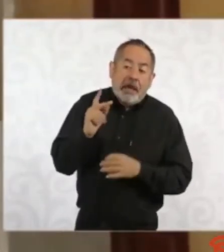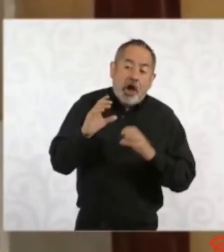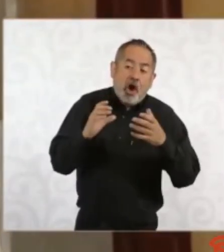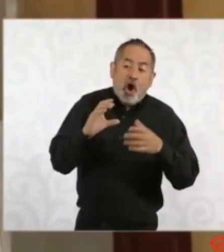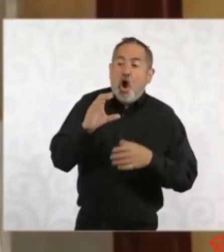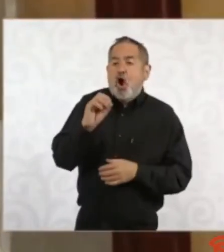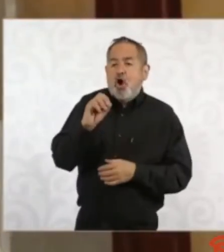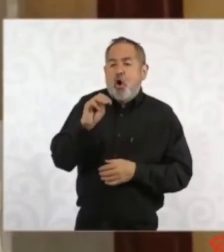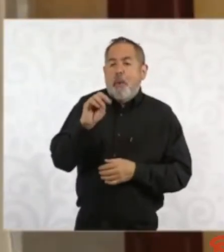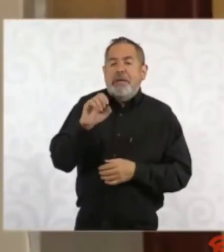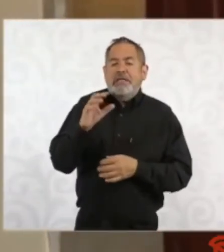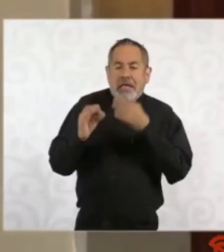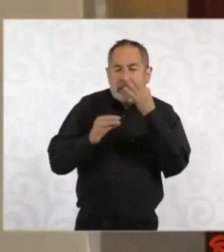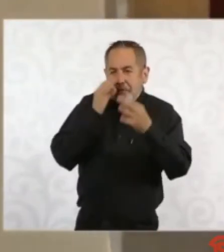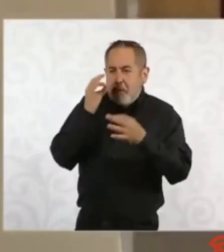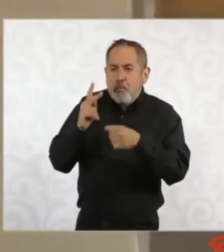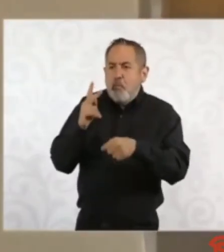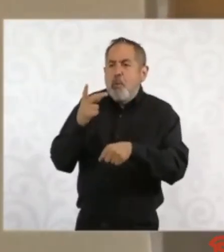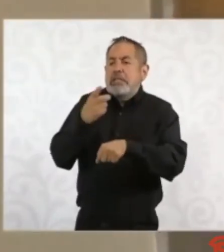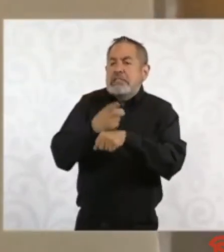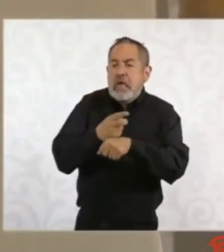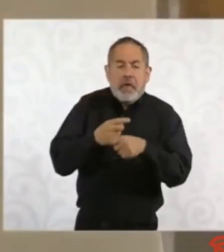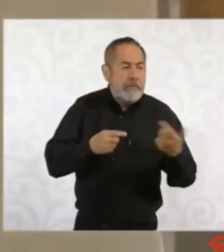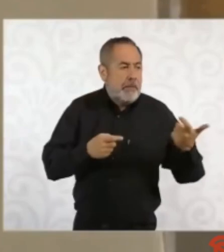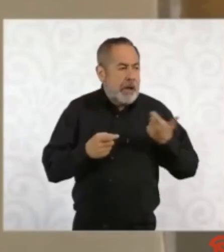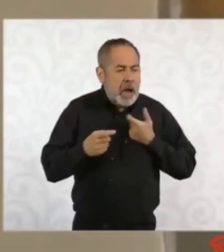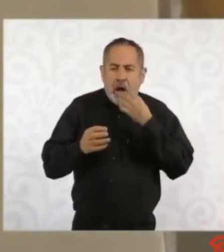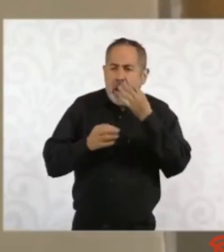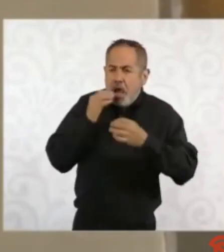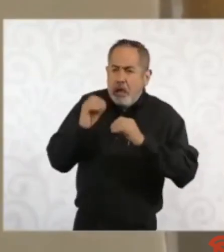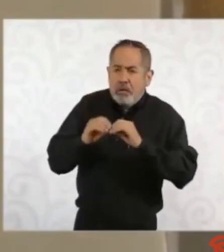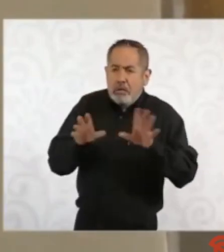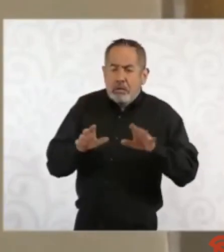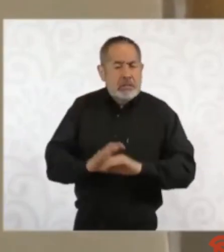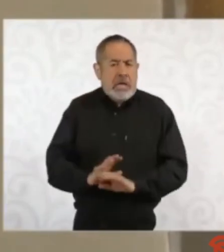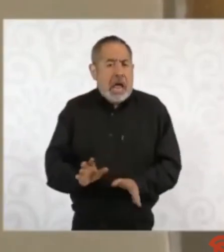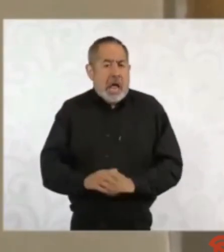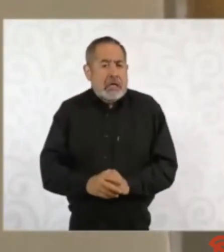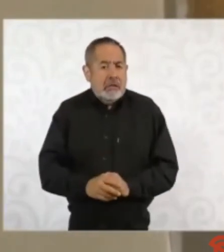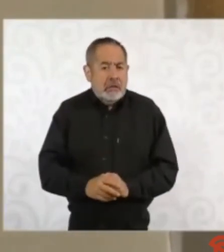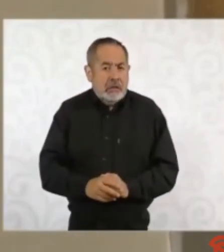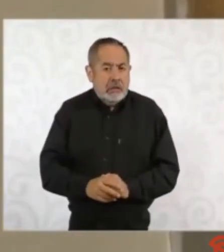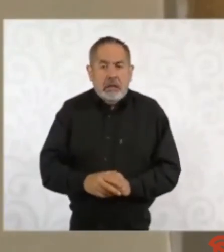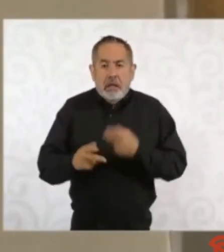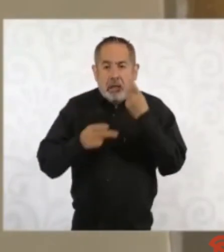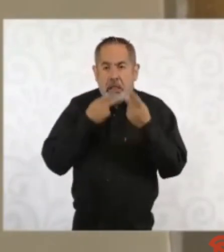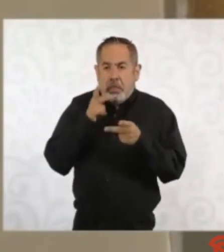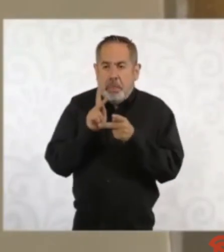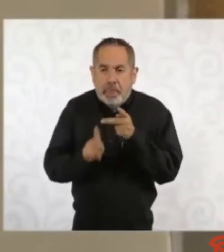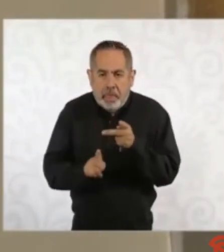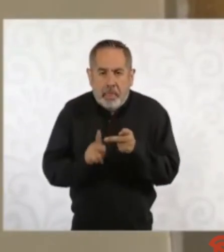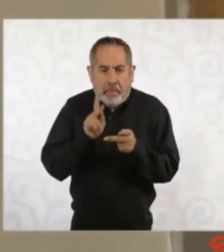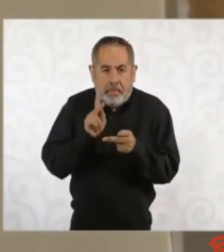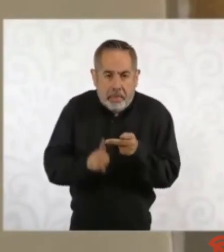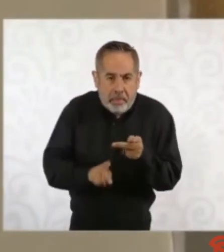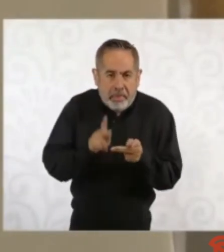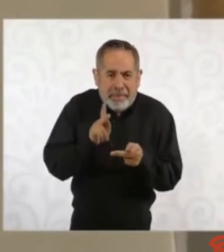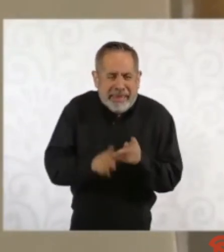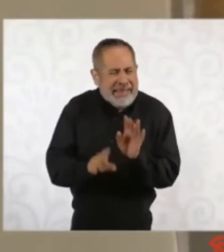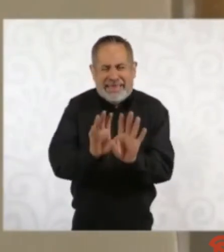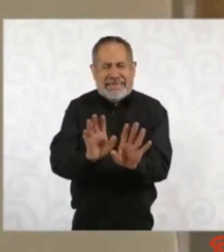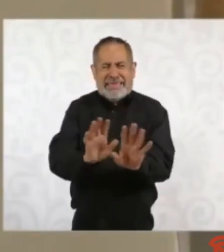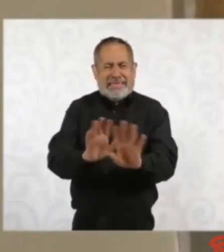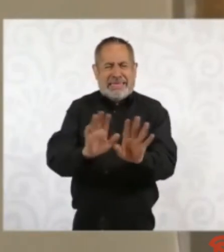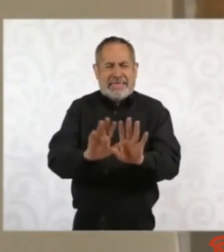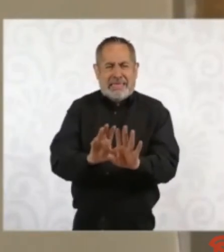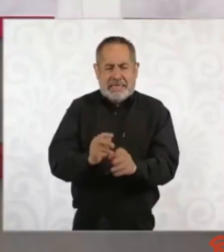comercial o de una inserción pagada. Ni vas a estar deteniéndote durante todo el programa, de